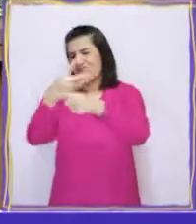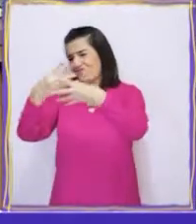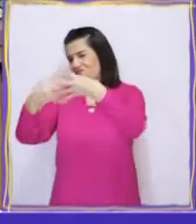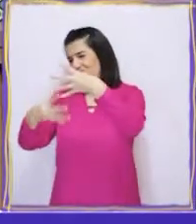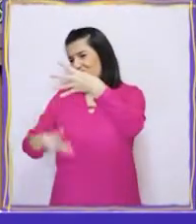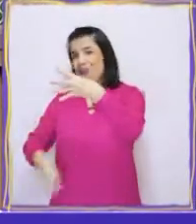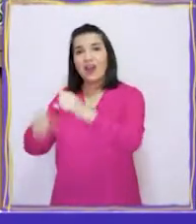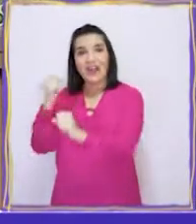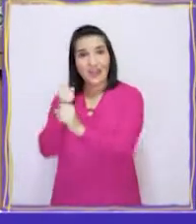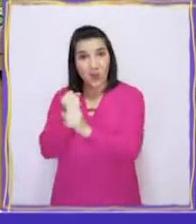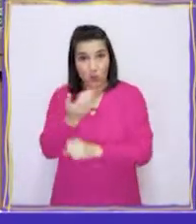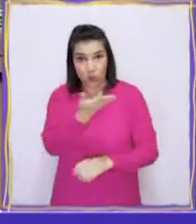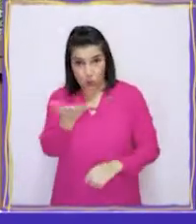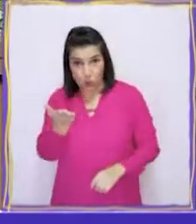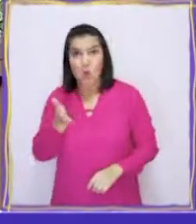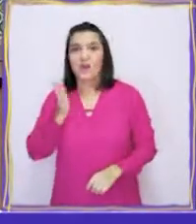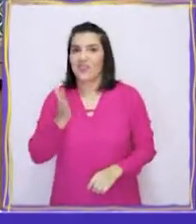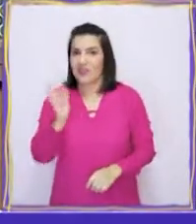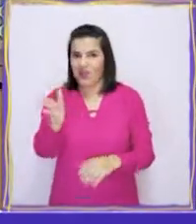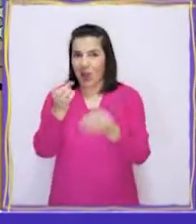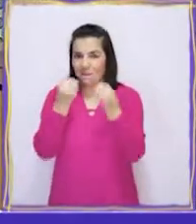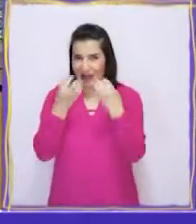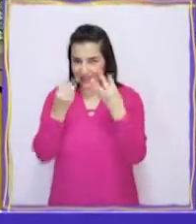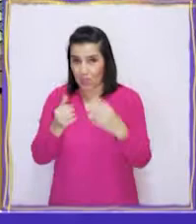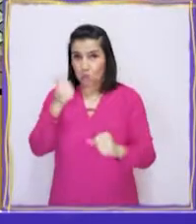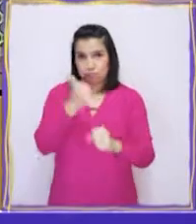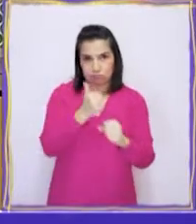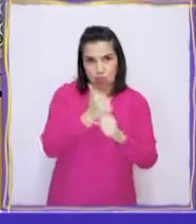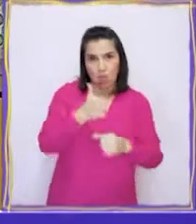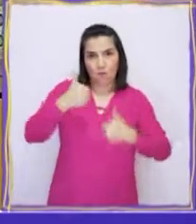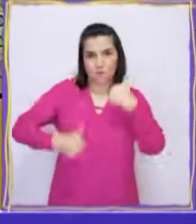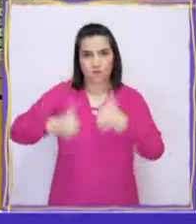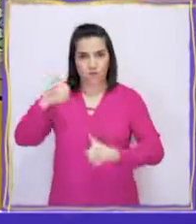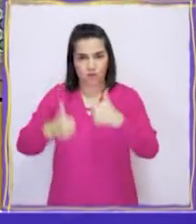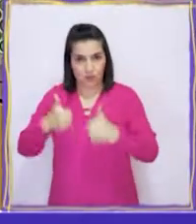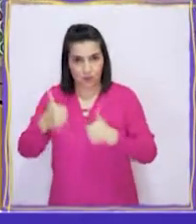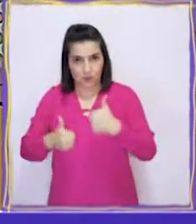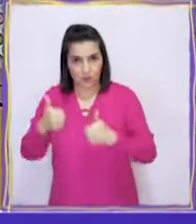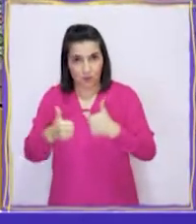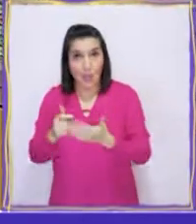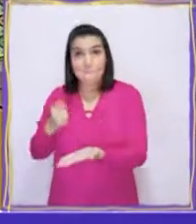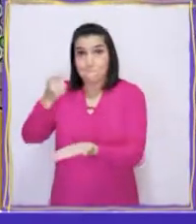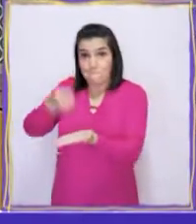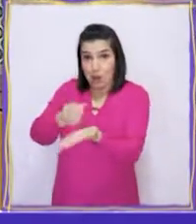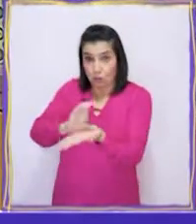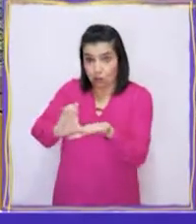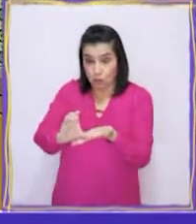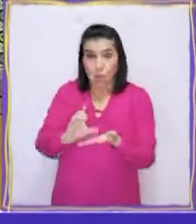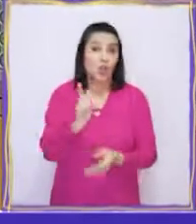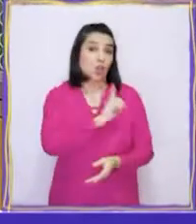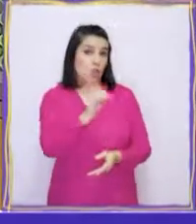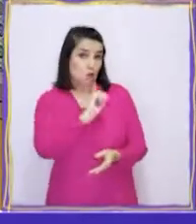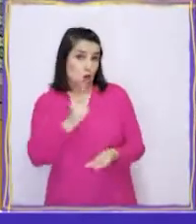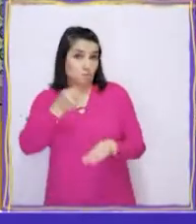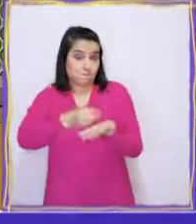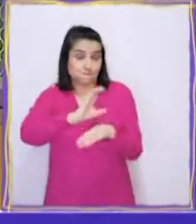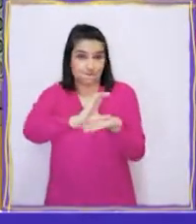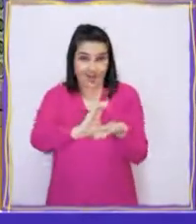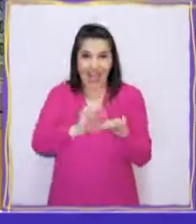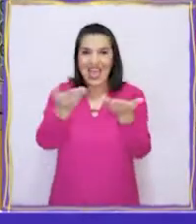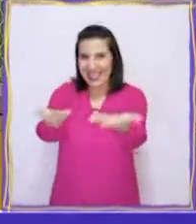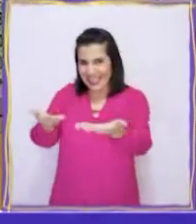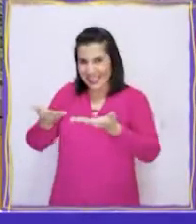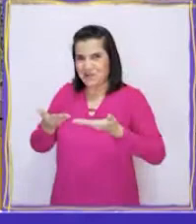muchísimos otros. Por lo que si quieren seguir aprendiendo sobre las profesiones y oficios remunerados y no